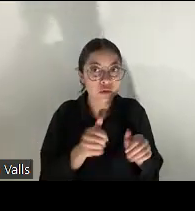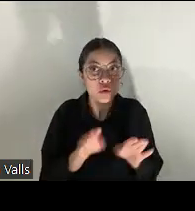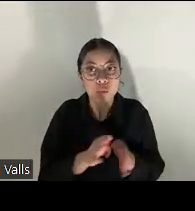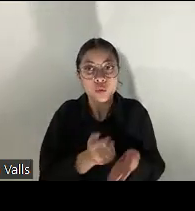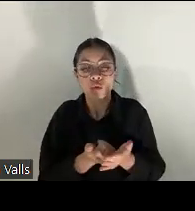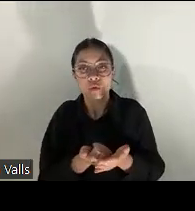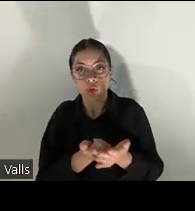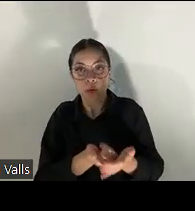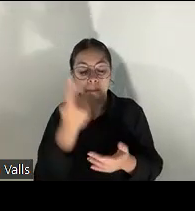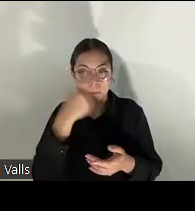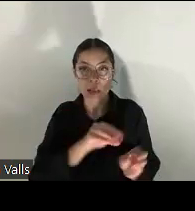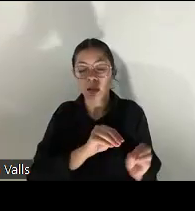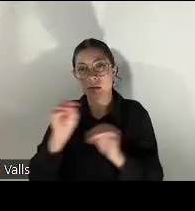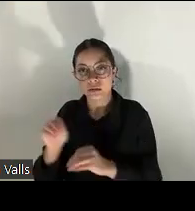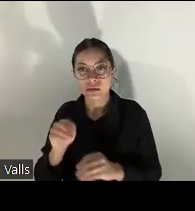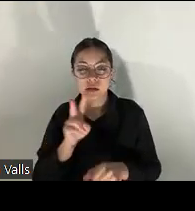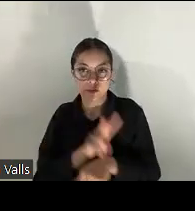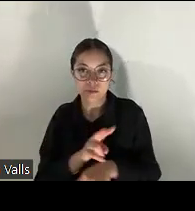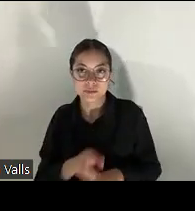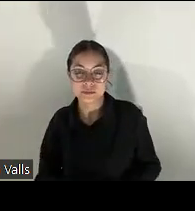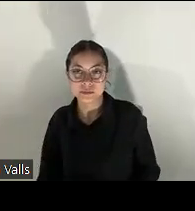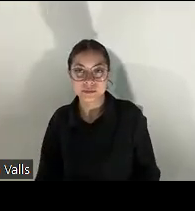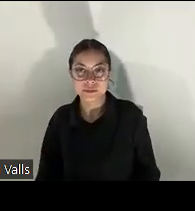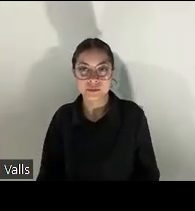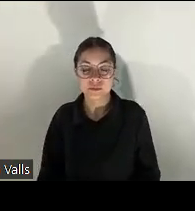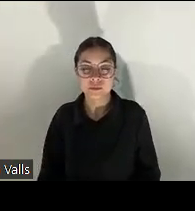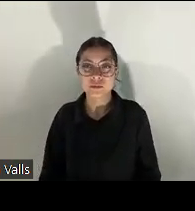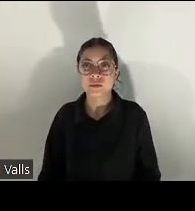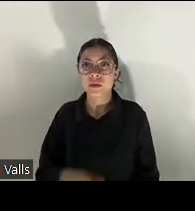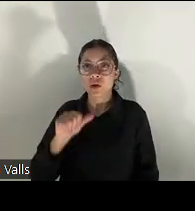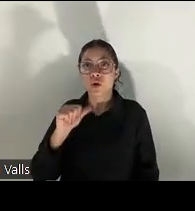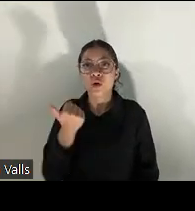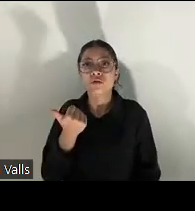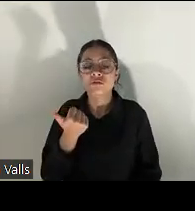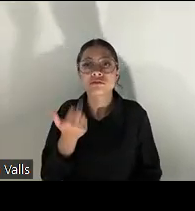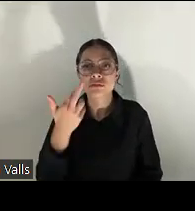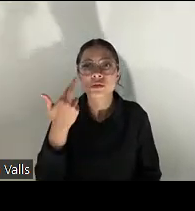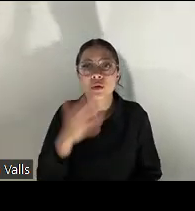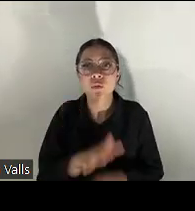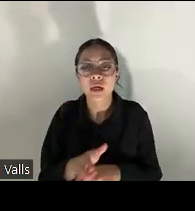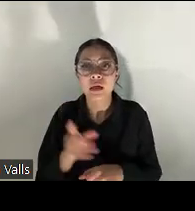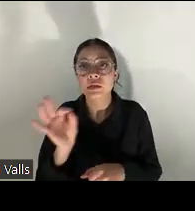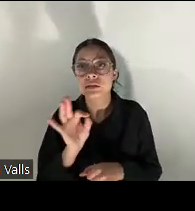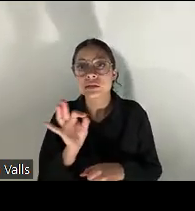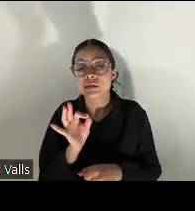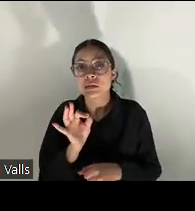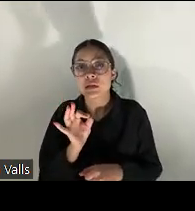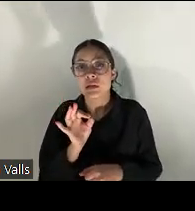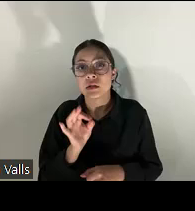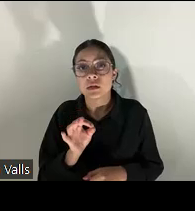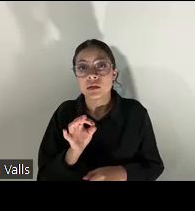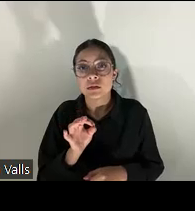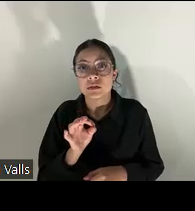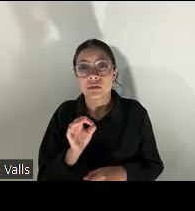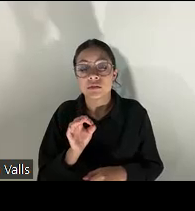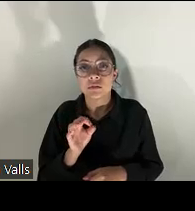Y se debe de referir. ¿Qué otro signo de alarma puede haber? Pues si tiene un reflejo, si se encuentra